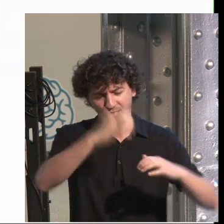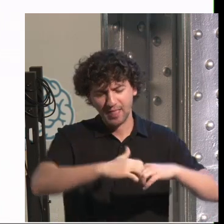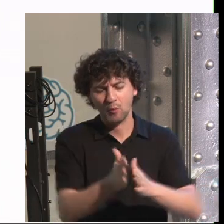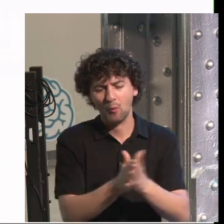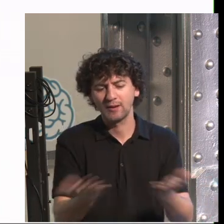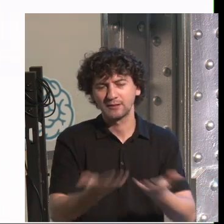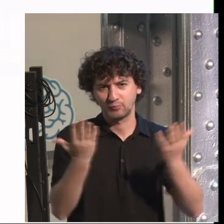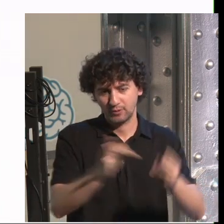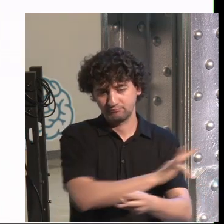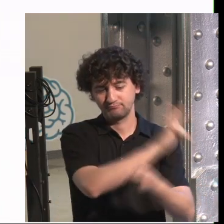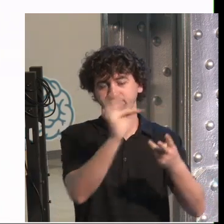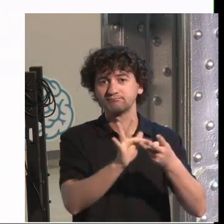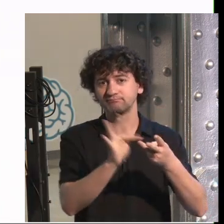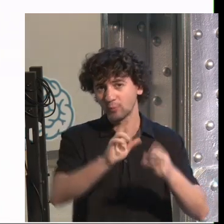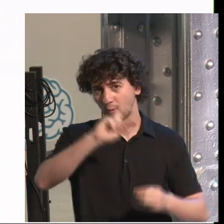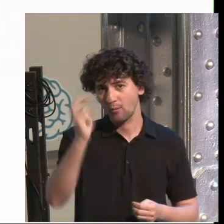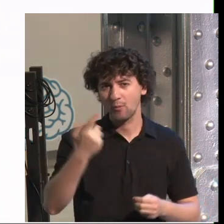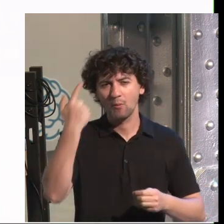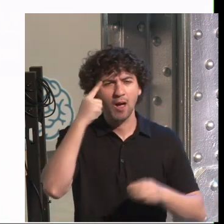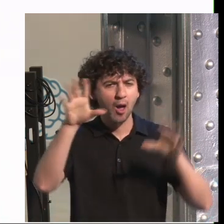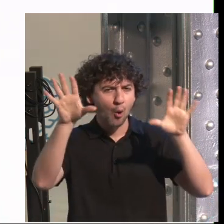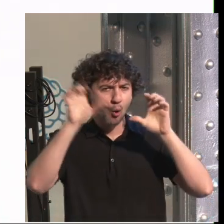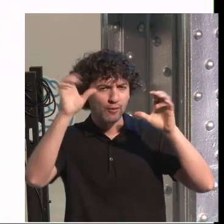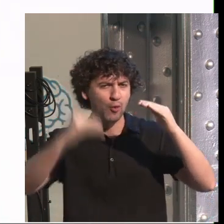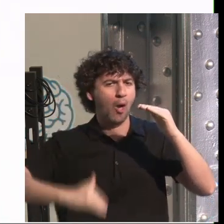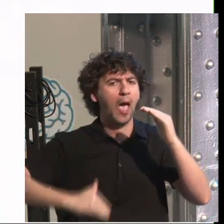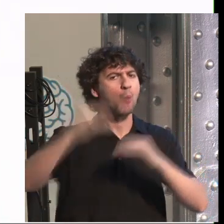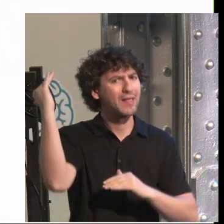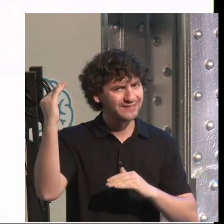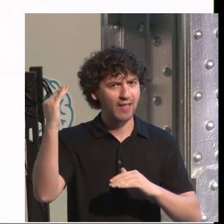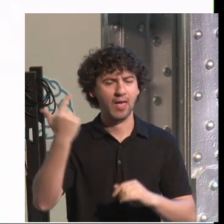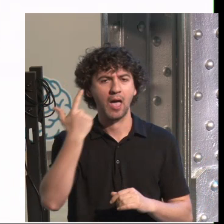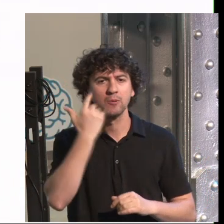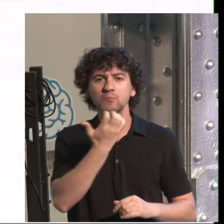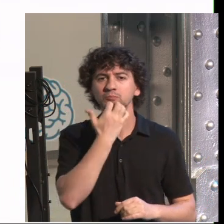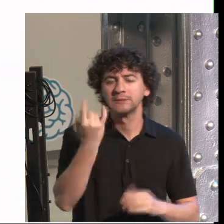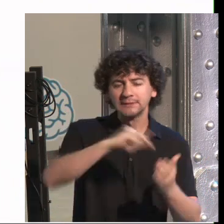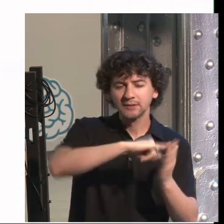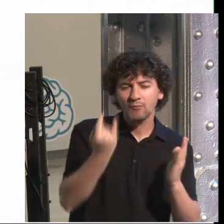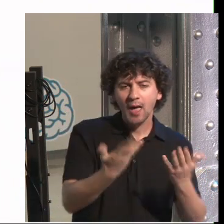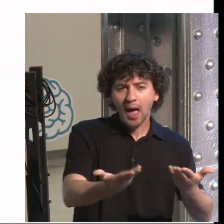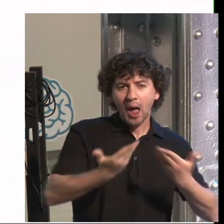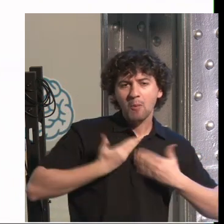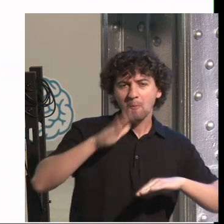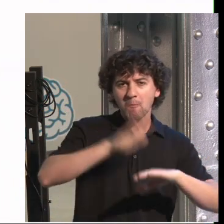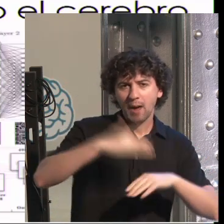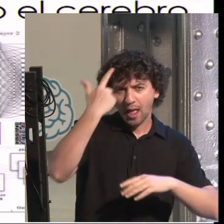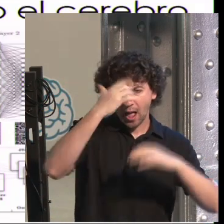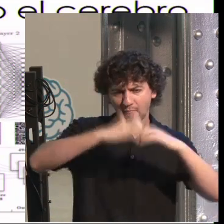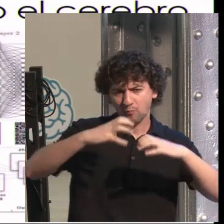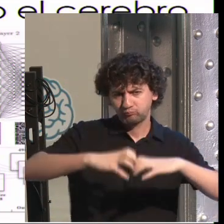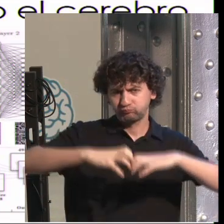Luego voy a hablar de un concepto que se llama la cognición aumentada, que es donde podemos utilizar tecnología para aumentar nuestro cerebro.